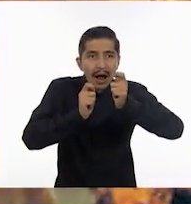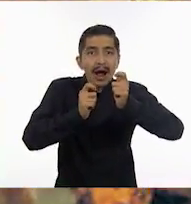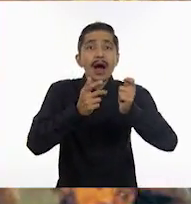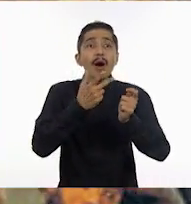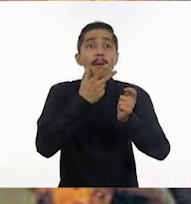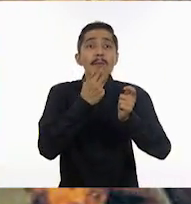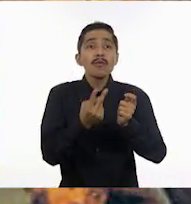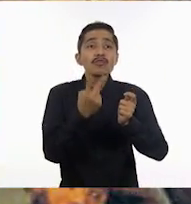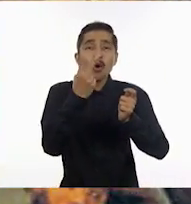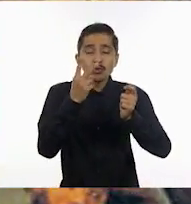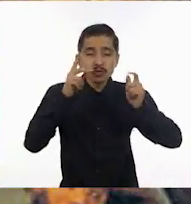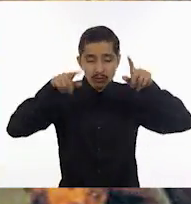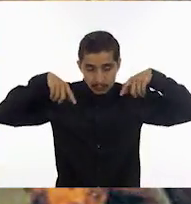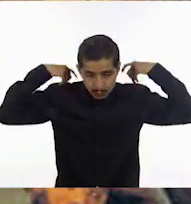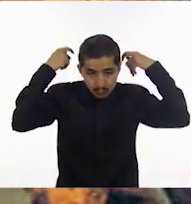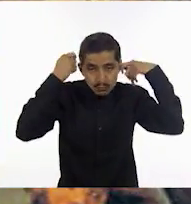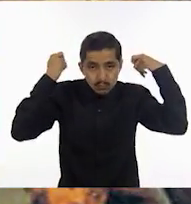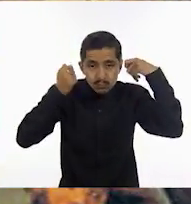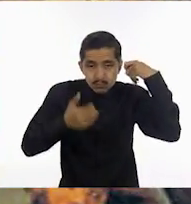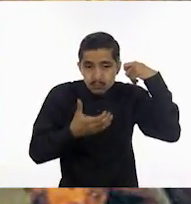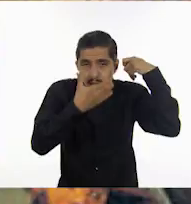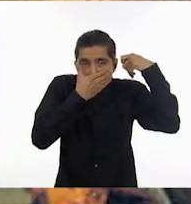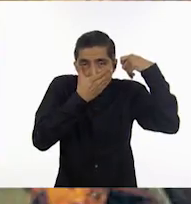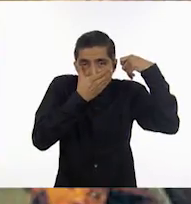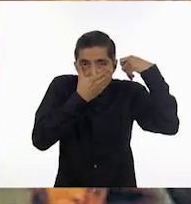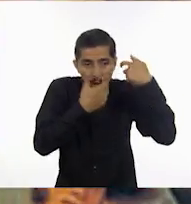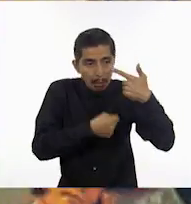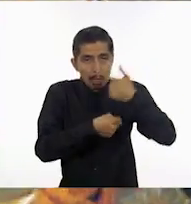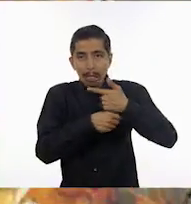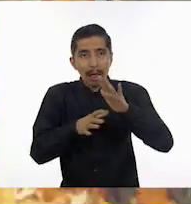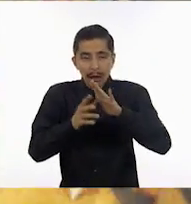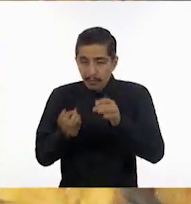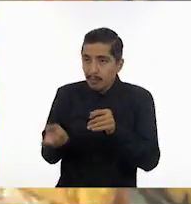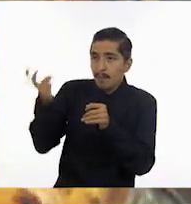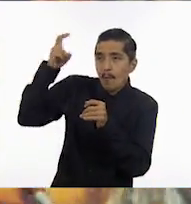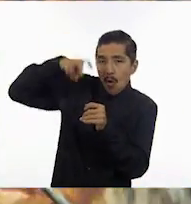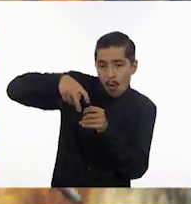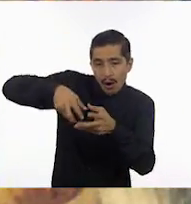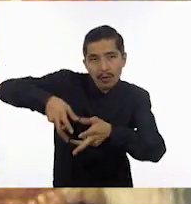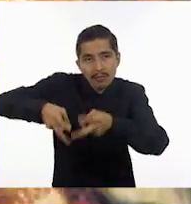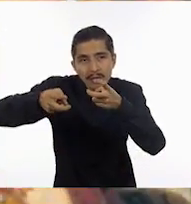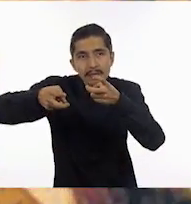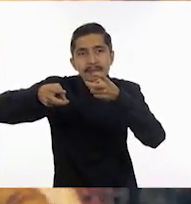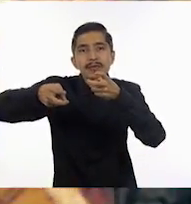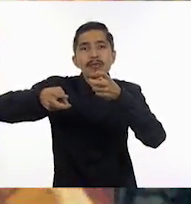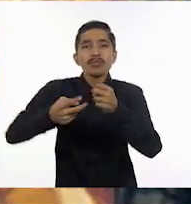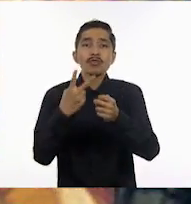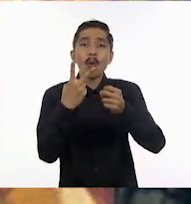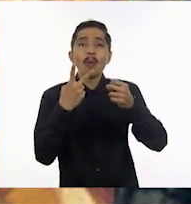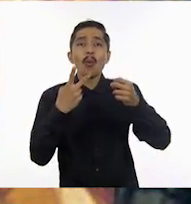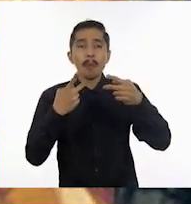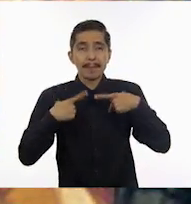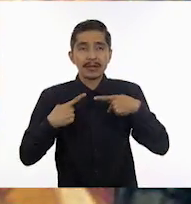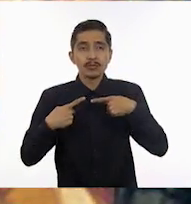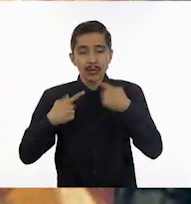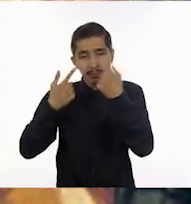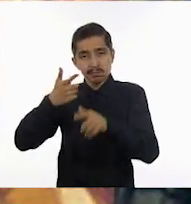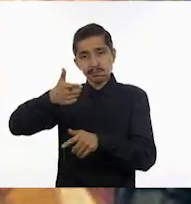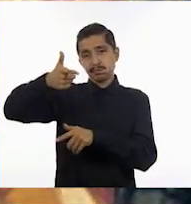tienen el rostro cubierto con pañuelos. Dos personas a caballo apuntan con sus pistolas a los pasajeros de la